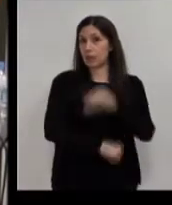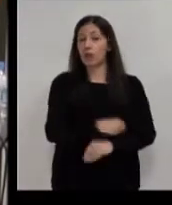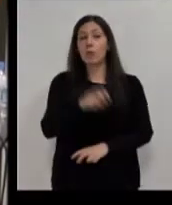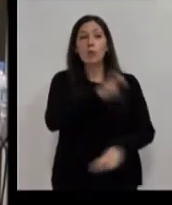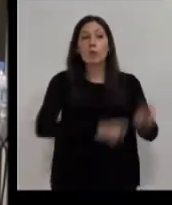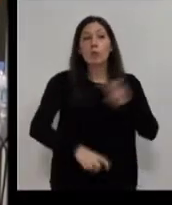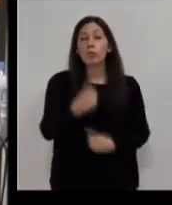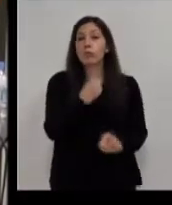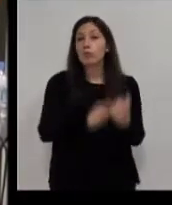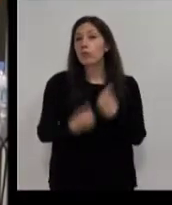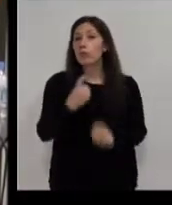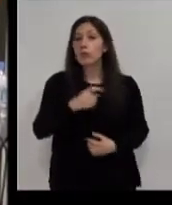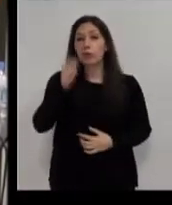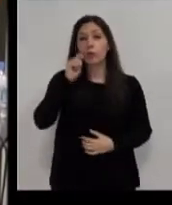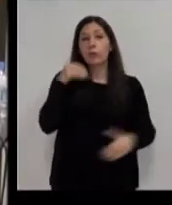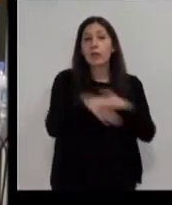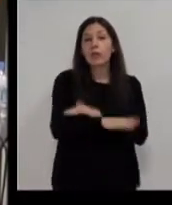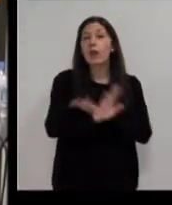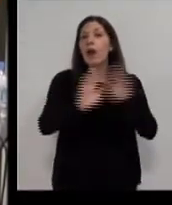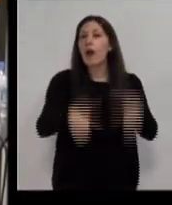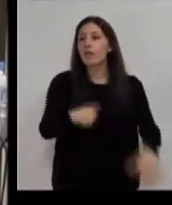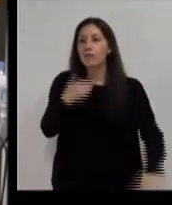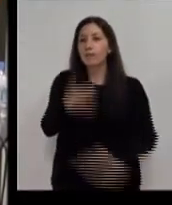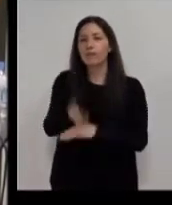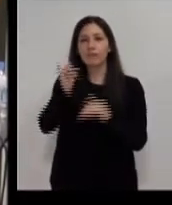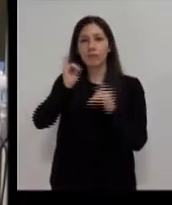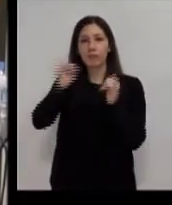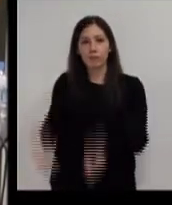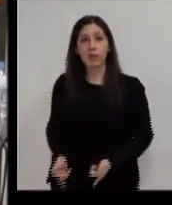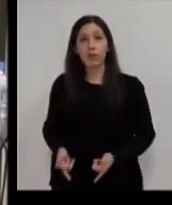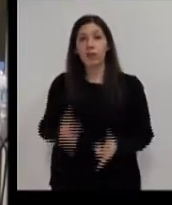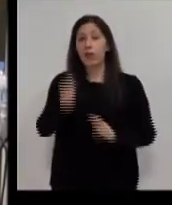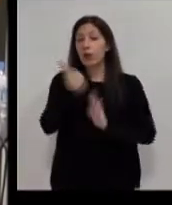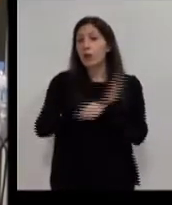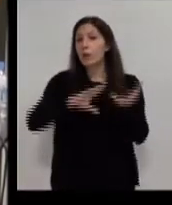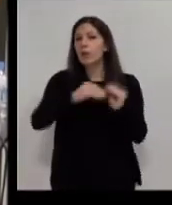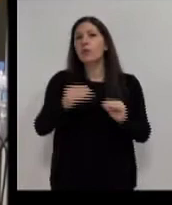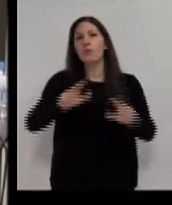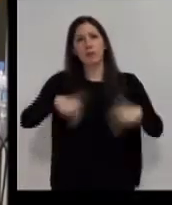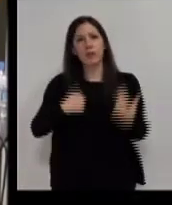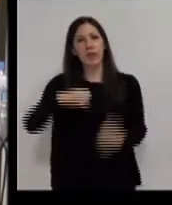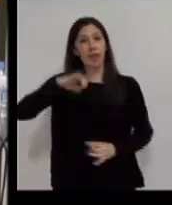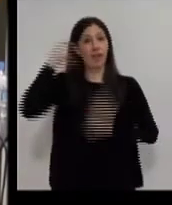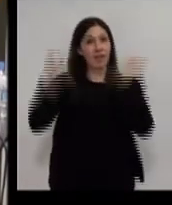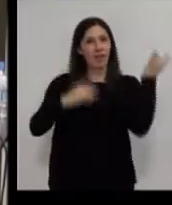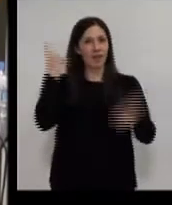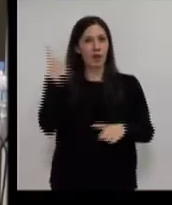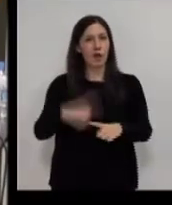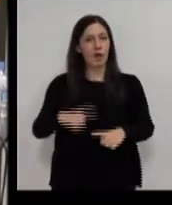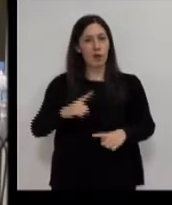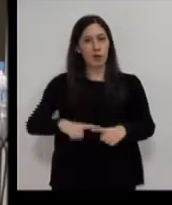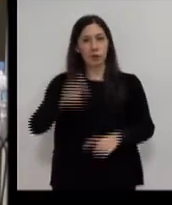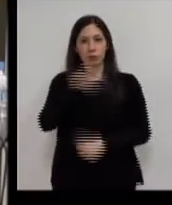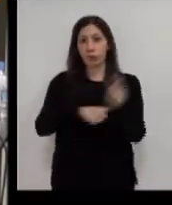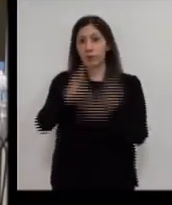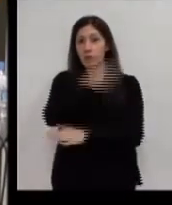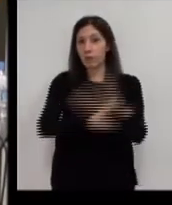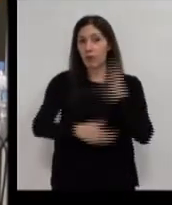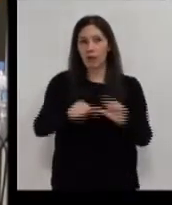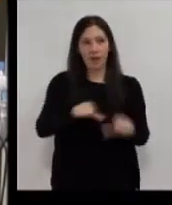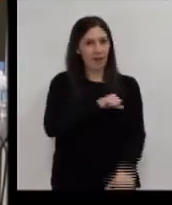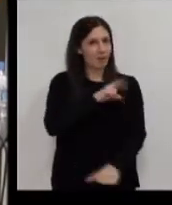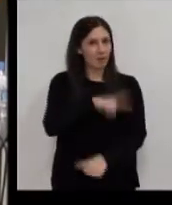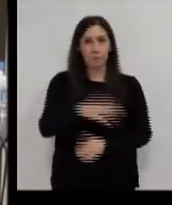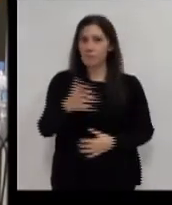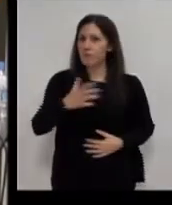hacías habitualmente, buscabas información de turismo accesible y ibas allí. Esta aplicación lo que te da es posibilidad de improvisar, que es una de